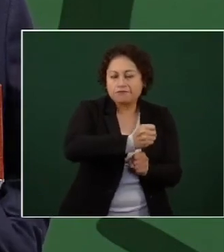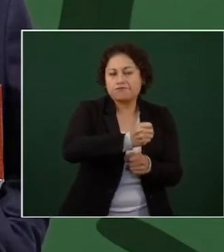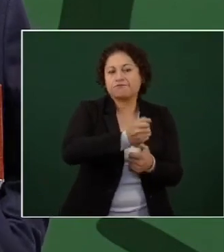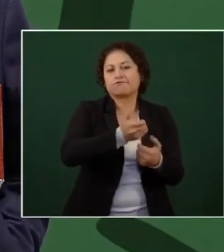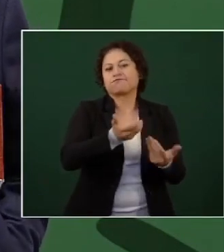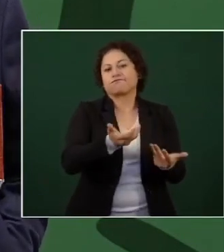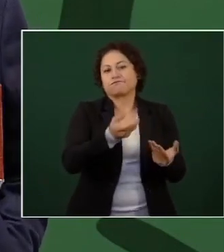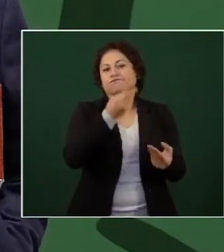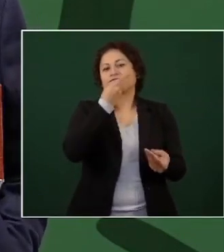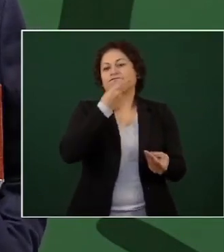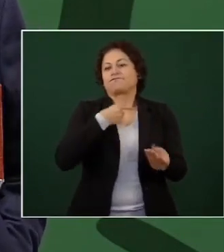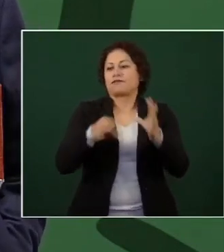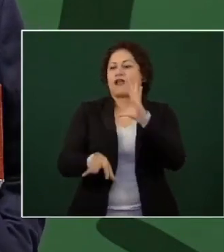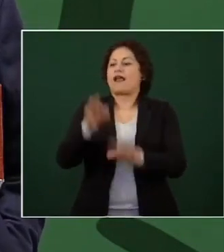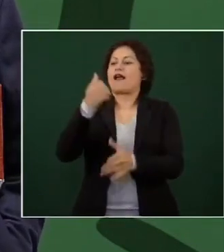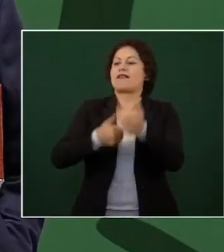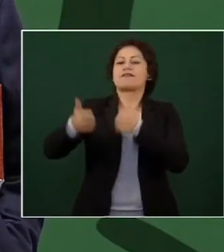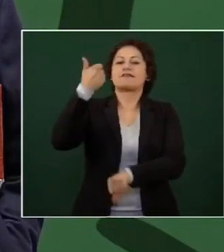Eso es lo que hacía.